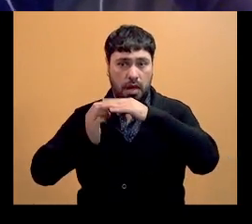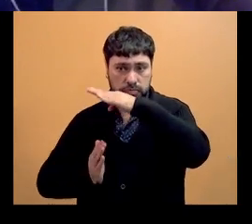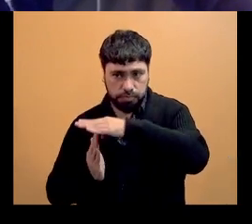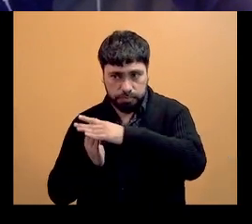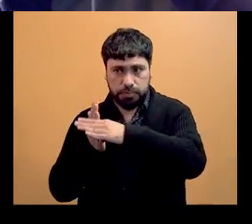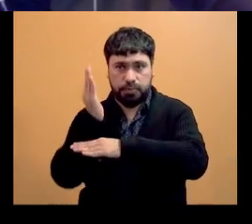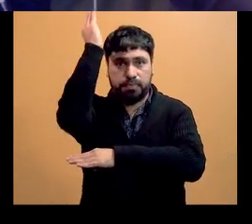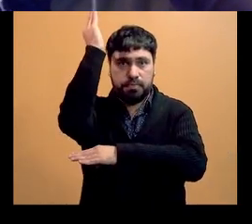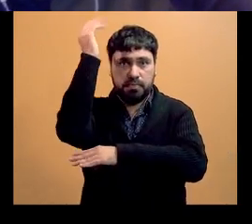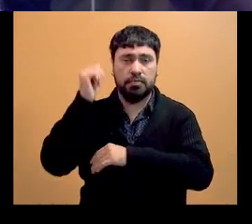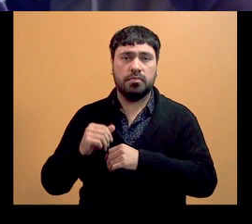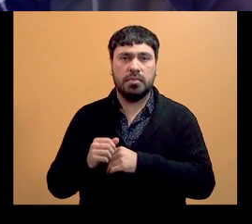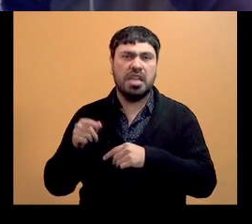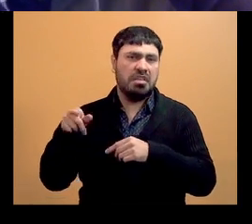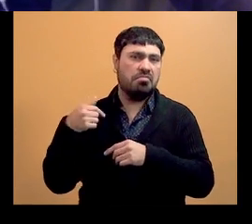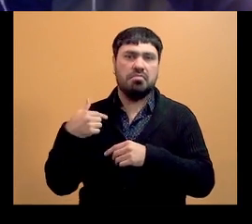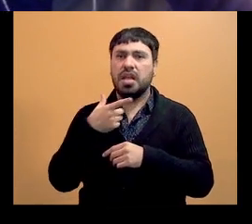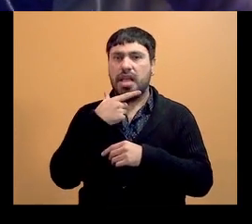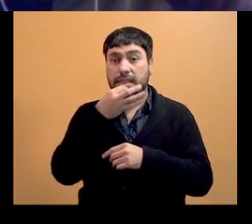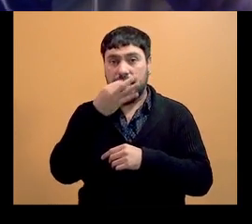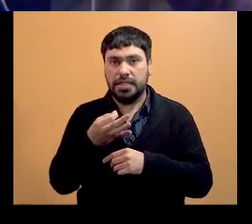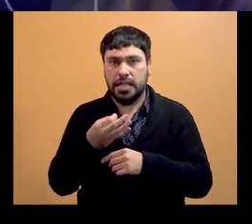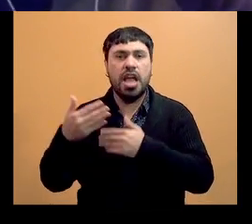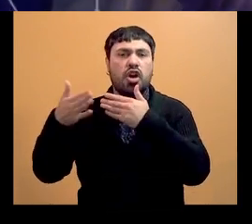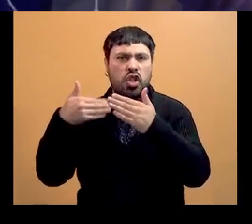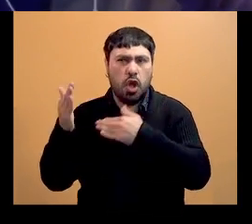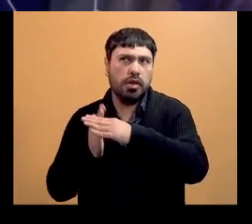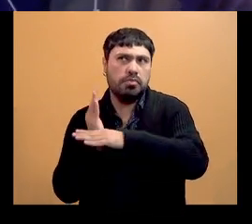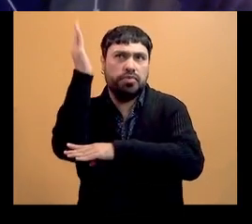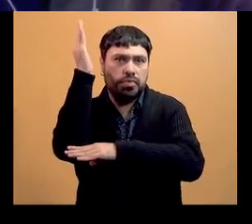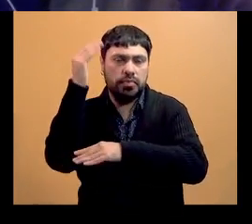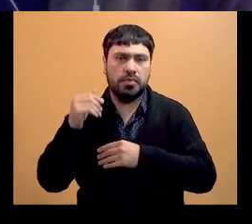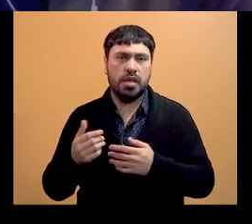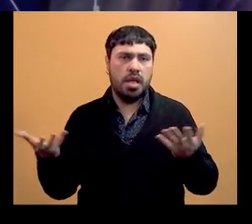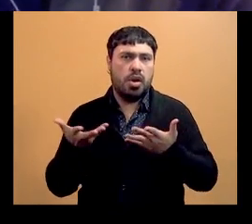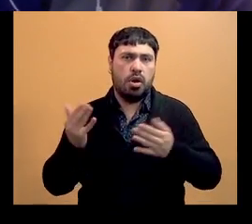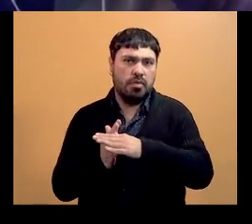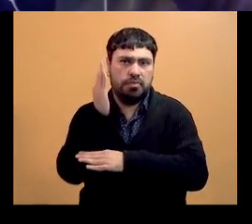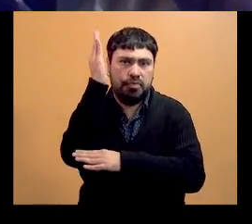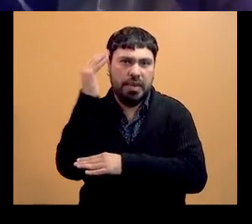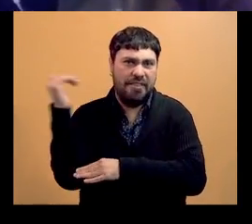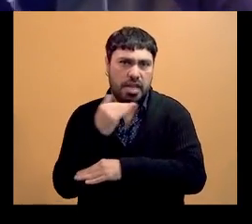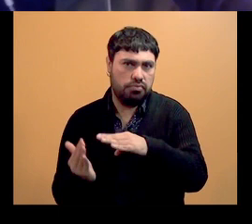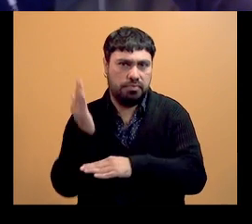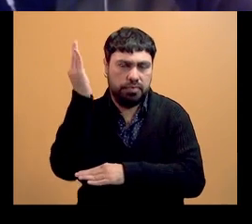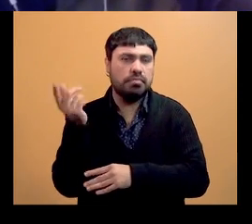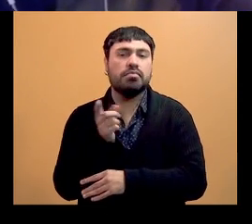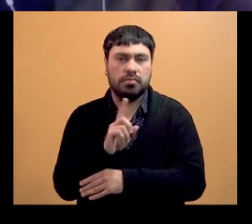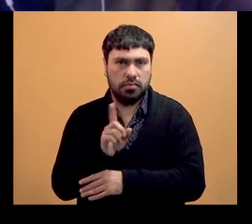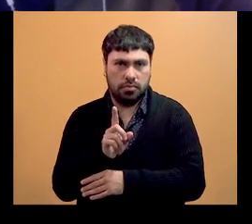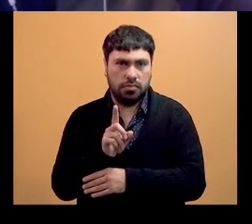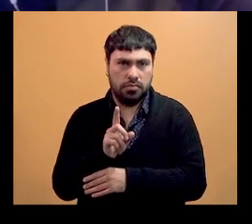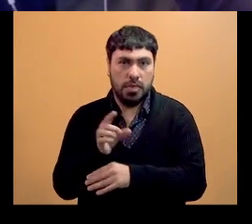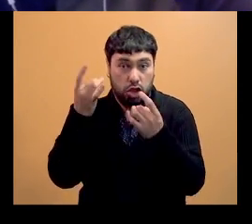lanzar un satélite, supongamos, no solo tiene que decir a qué órbita va a estar circulando y qué frecuencia va a estar usando de radio, etcétera, que para eso